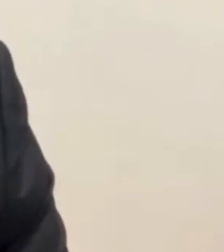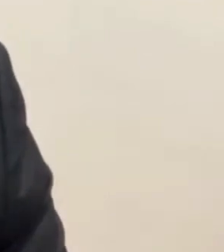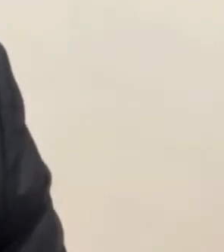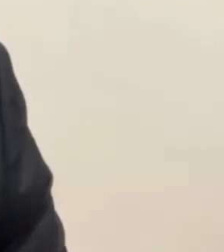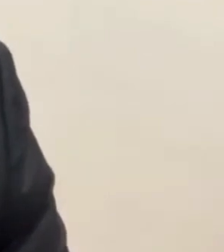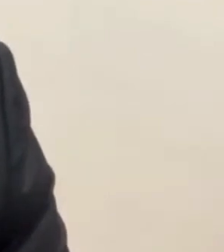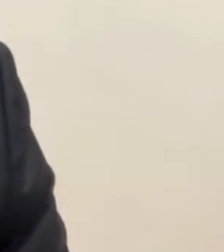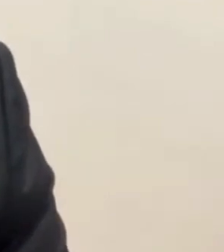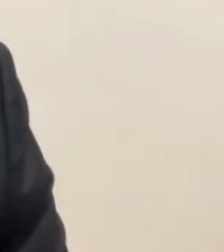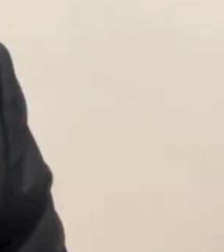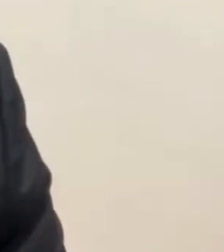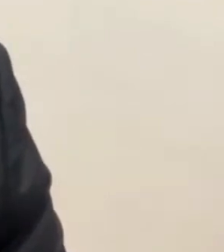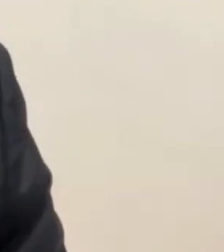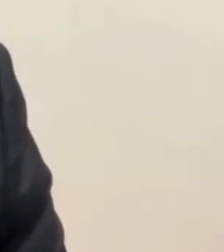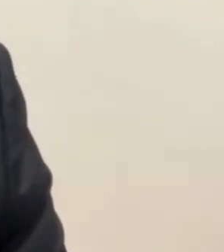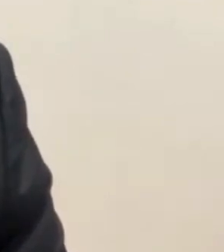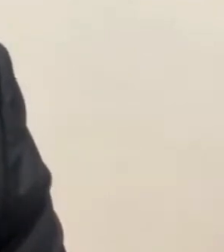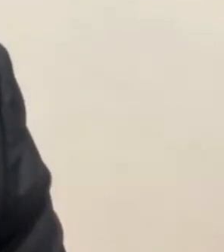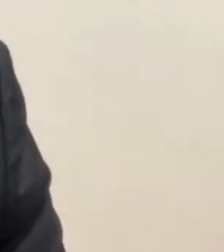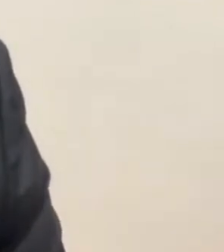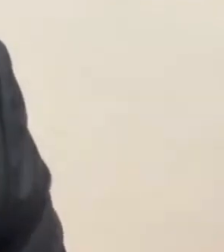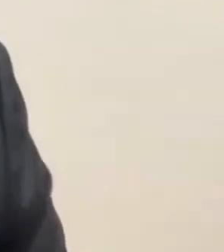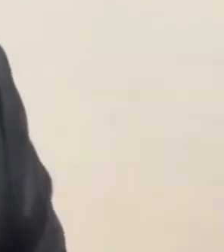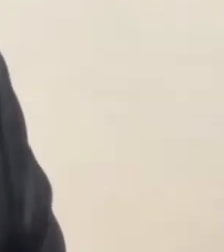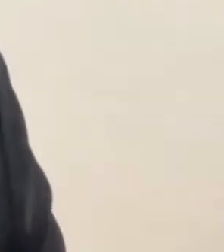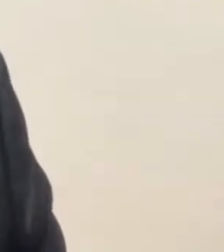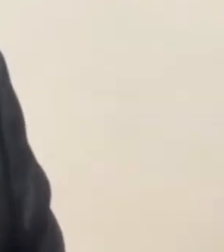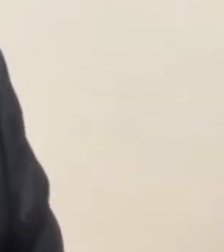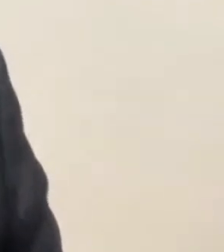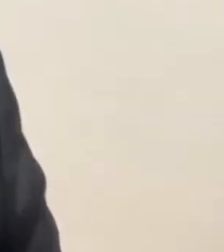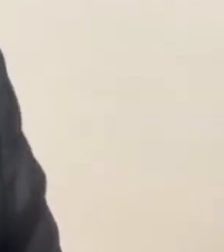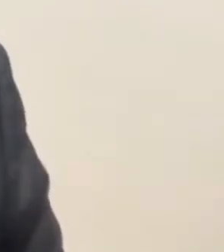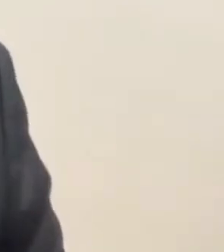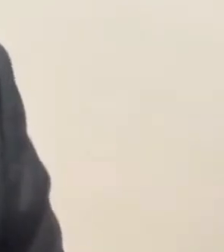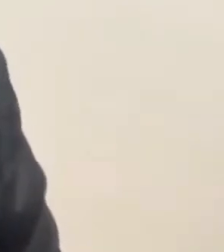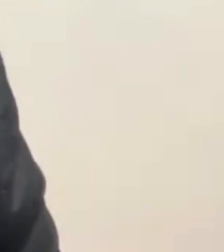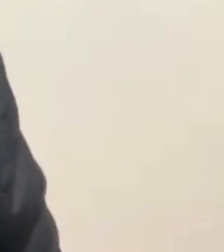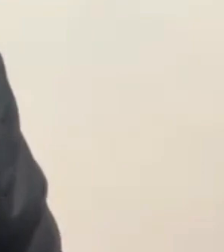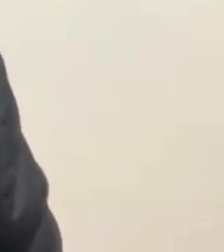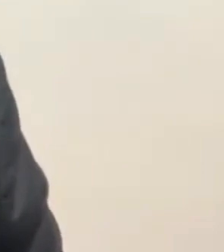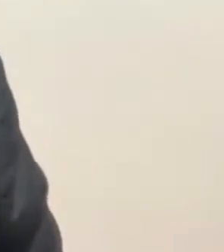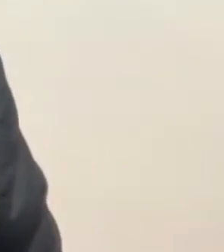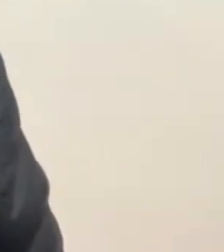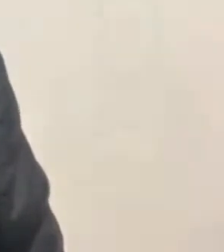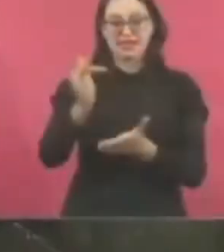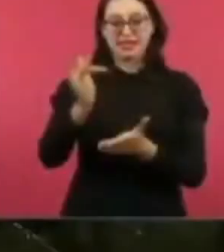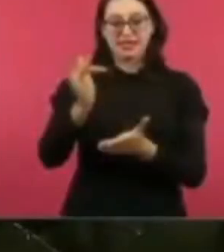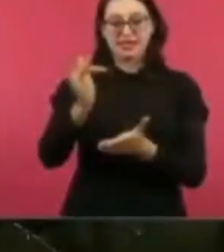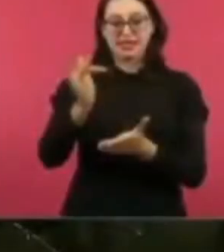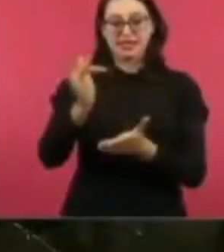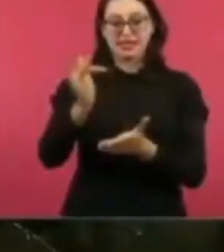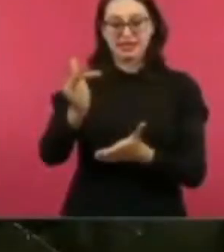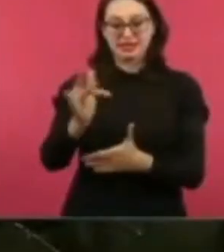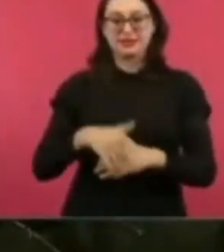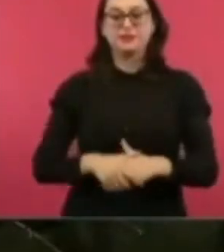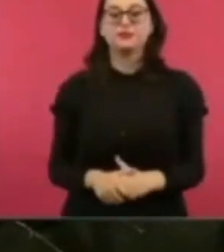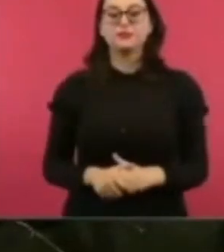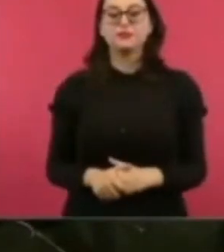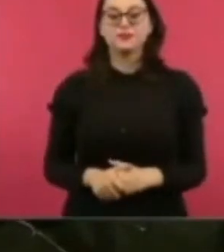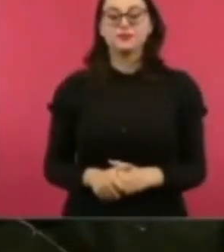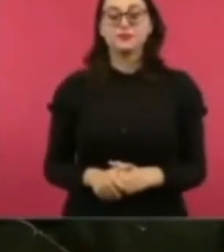el nivel de la grosería de esos de la derecha. Échalo.